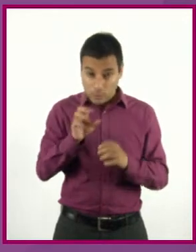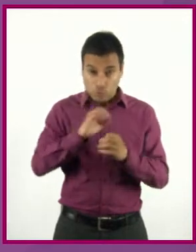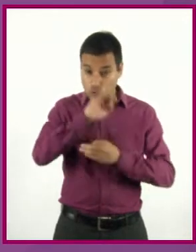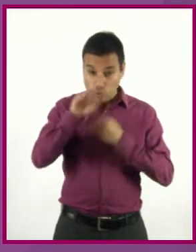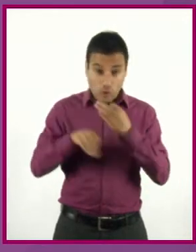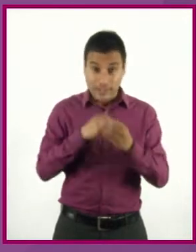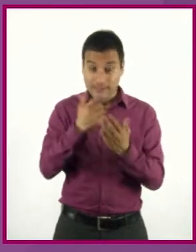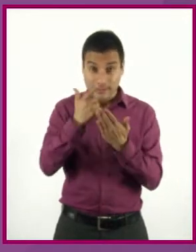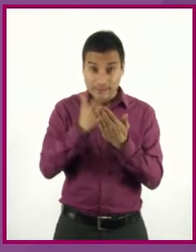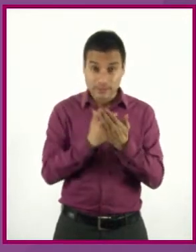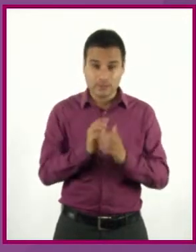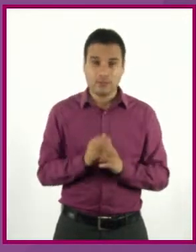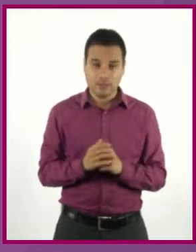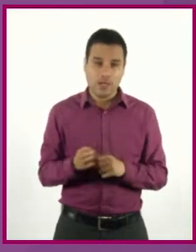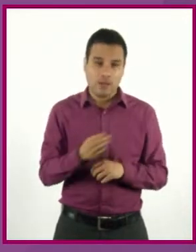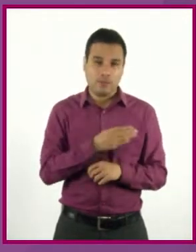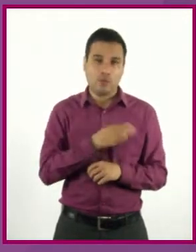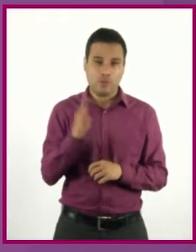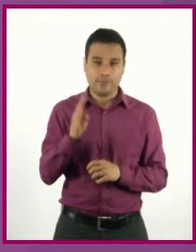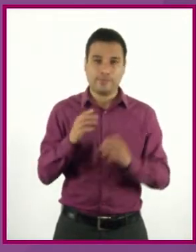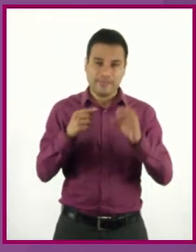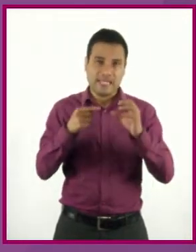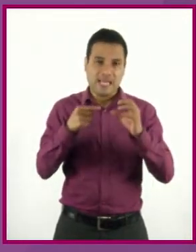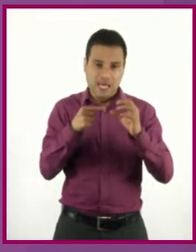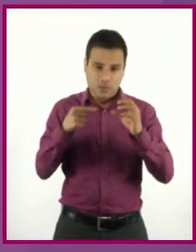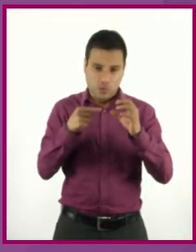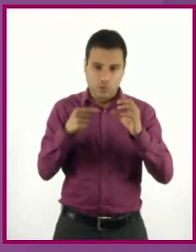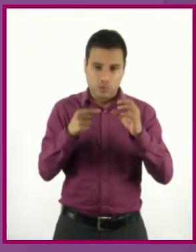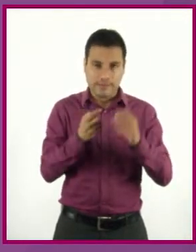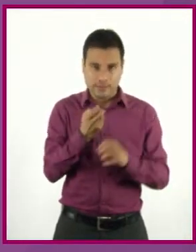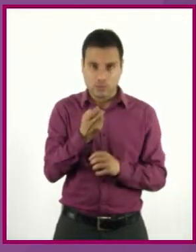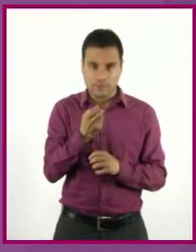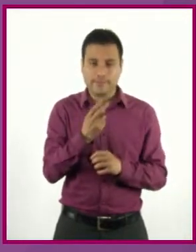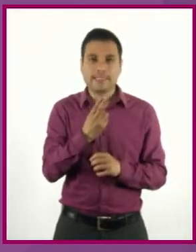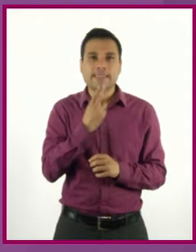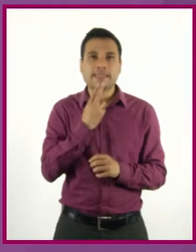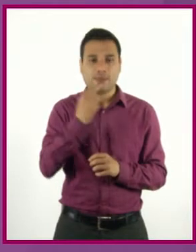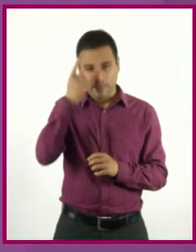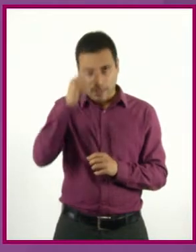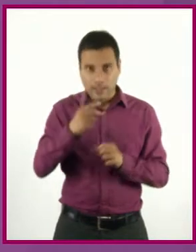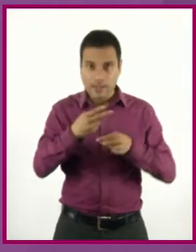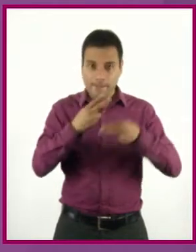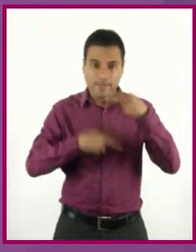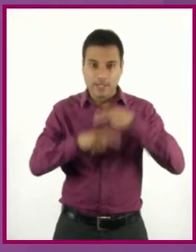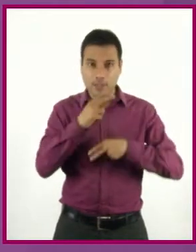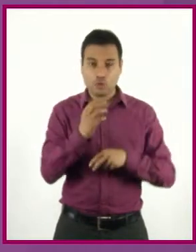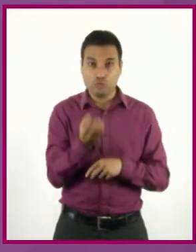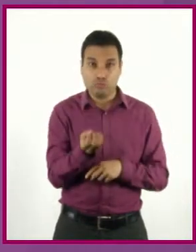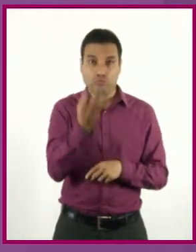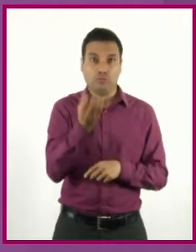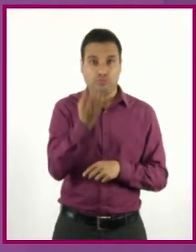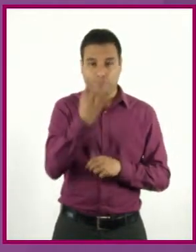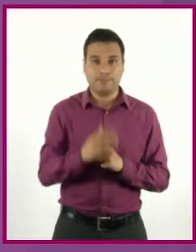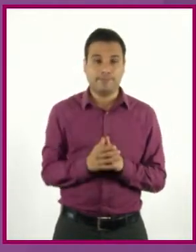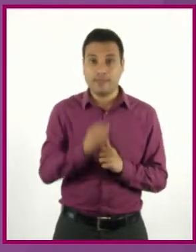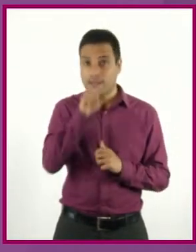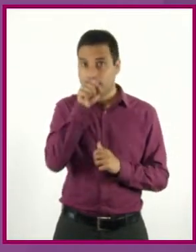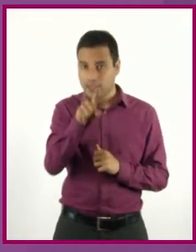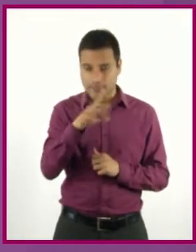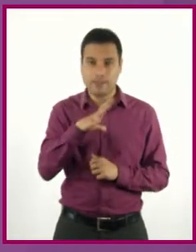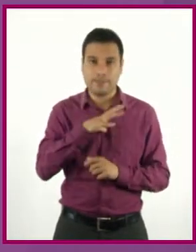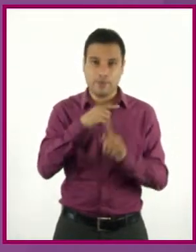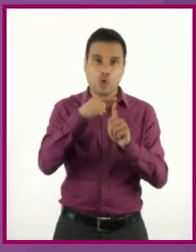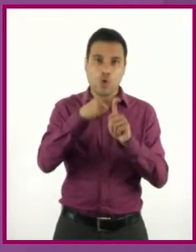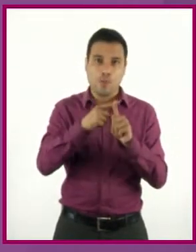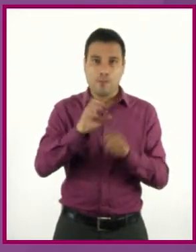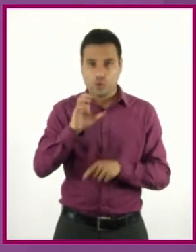Bueno, encontré que los electrones son los responsables de producir las chispas y que además están los protones